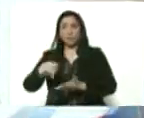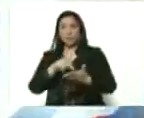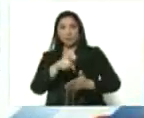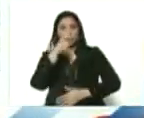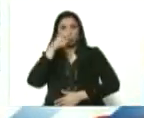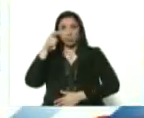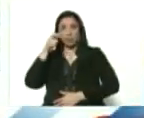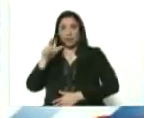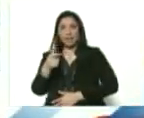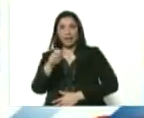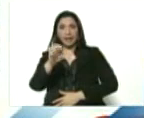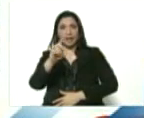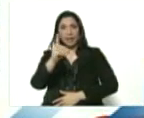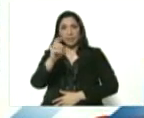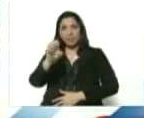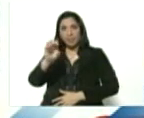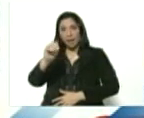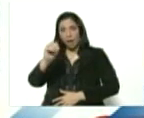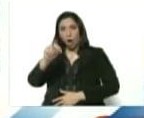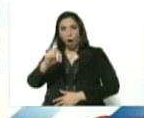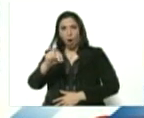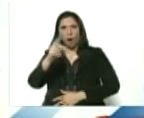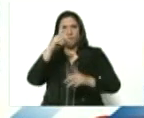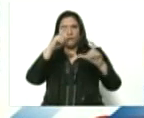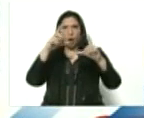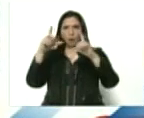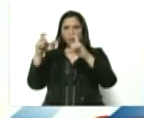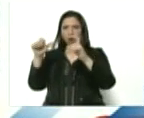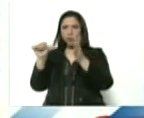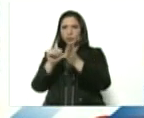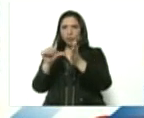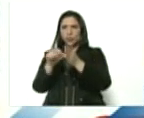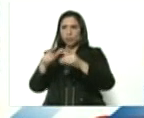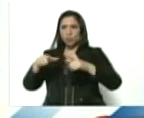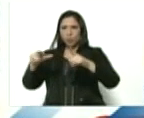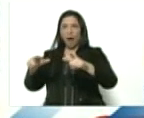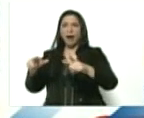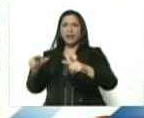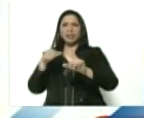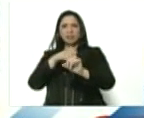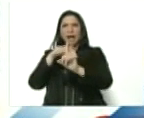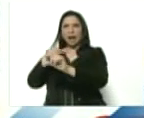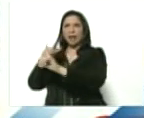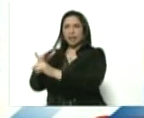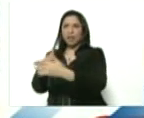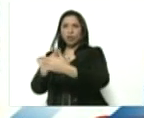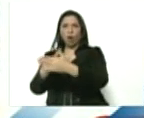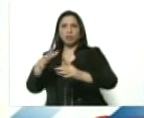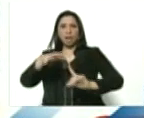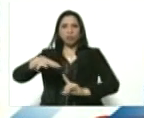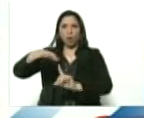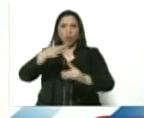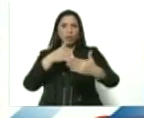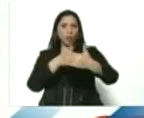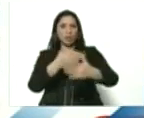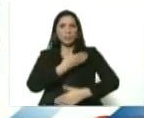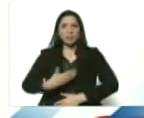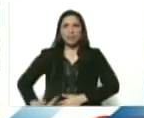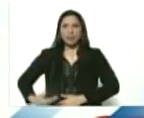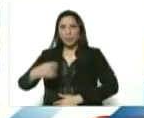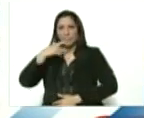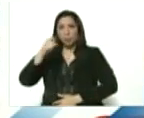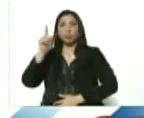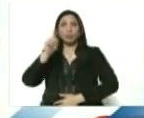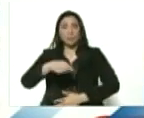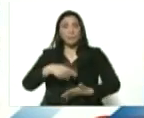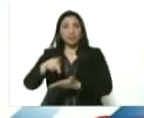operación Gedeón, que tomó fotografía de los puntos donde podría hacerse el ataque con drones contra el presidente Nicolás Maduro, que